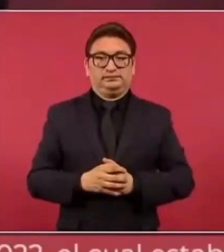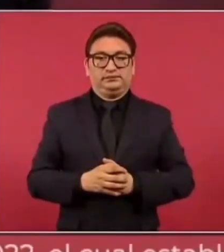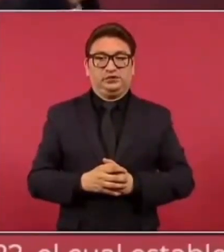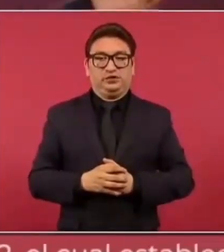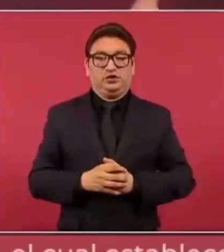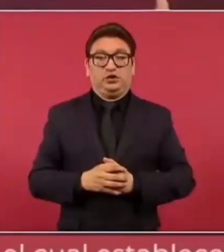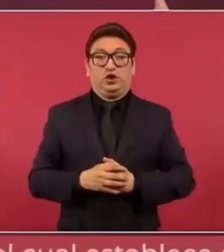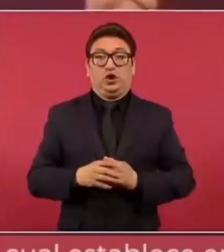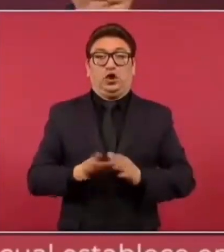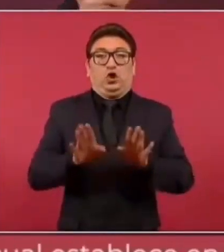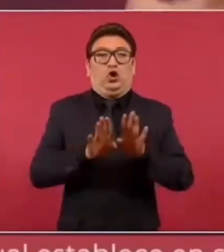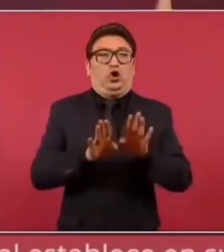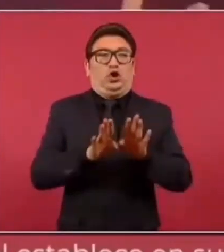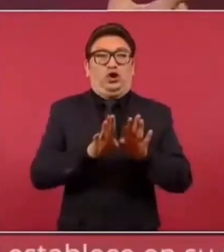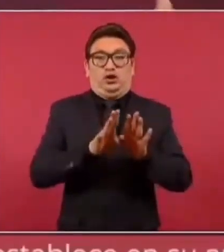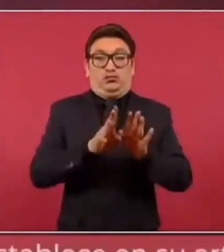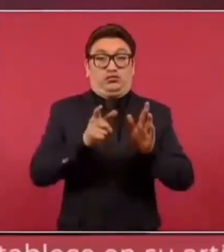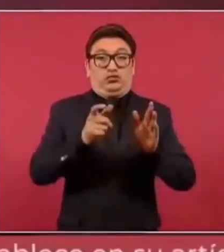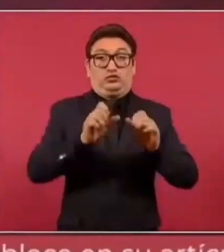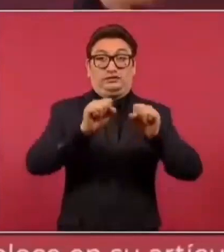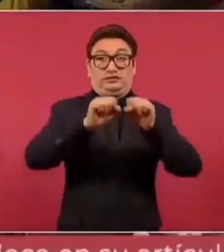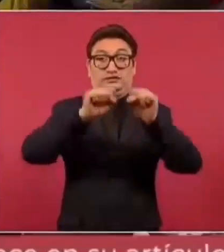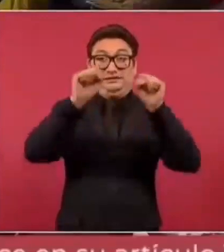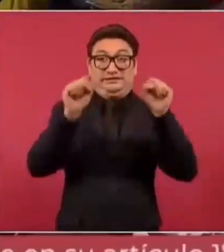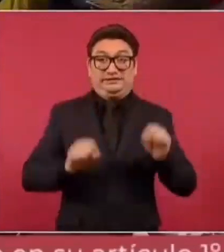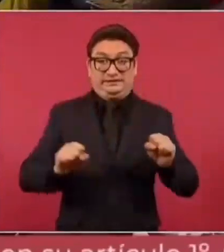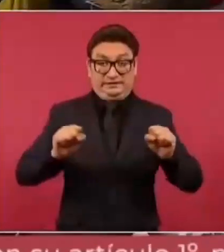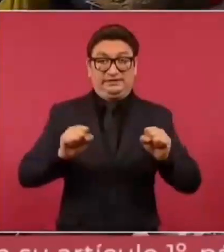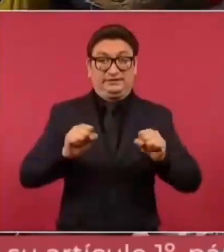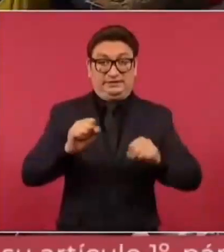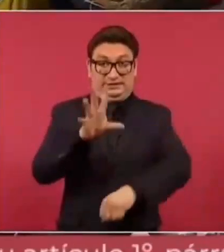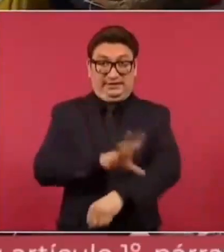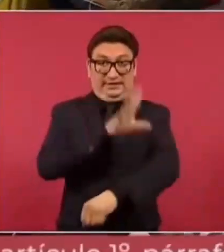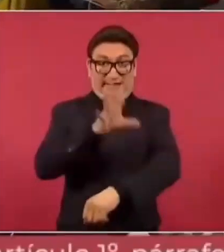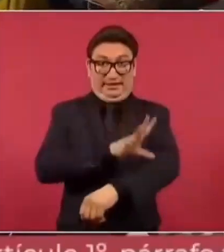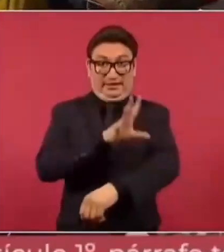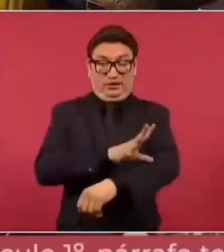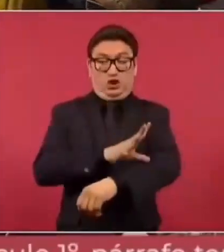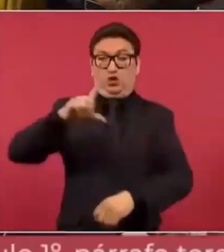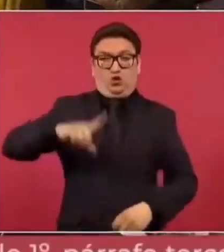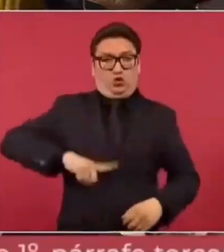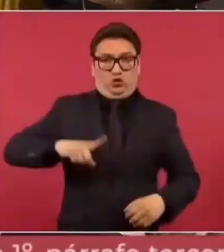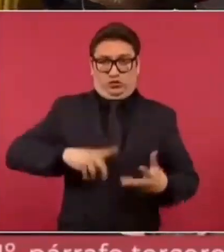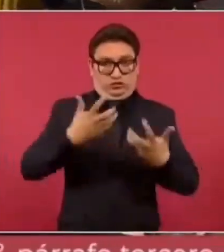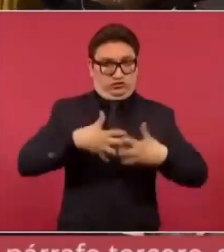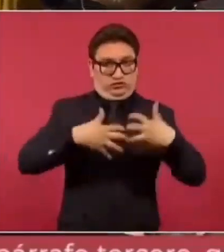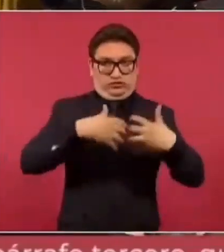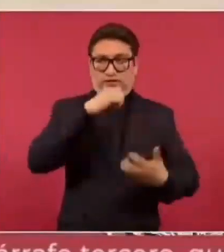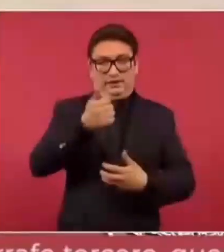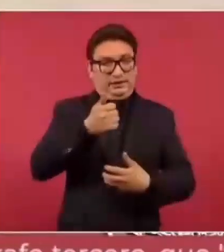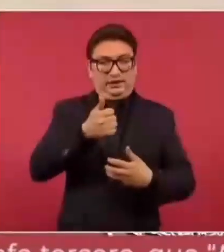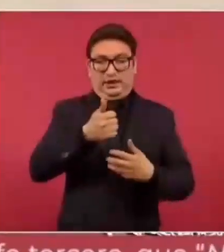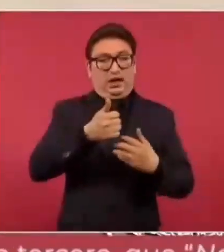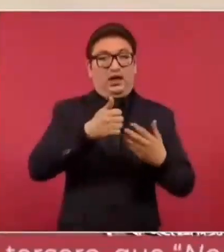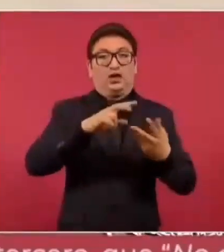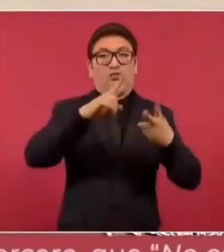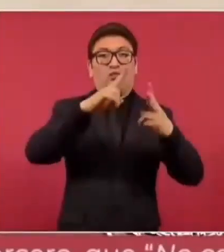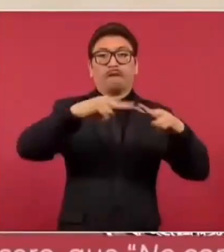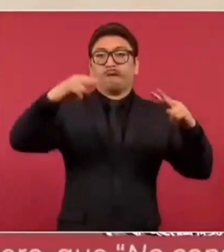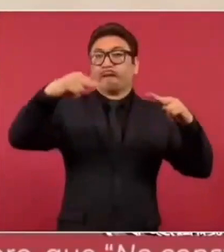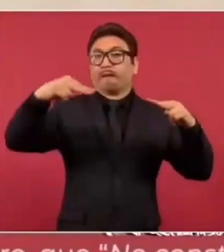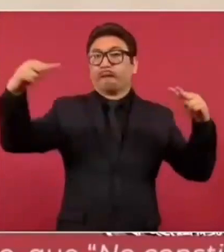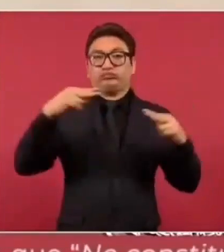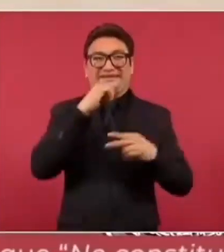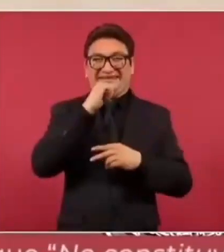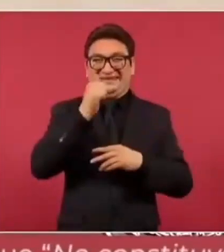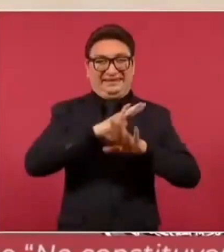como está privatizado todo el sistema eléctrico, no tienen ellos una red de transmisión